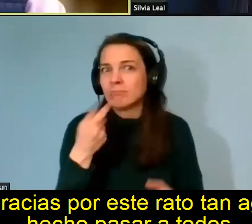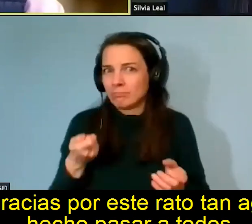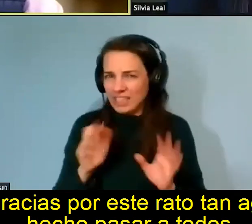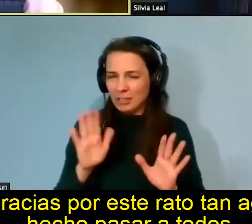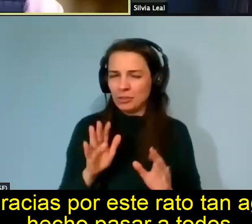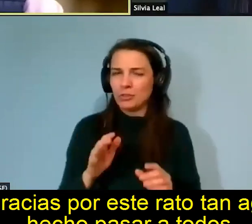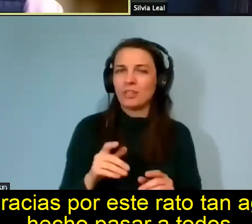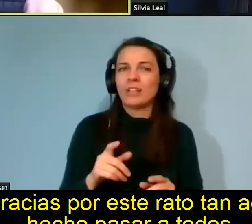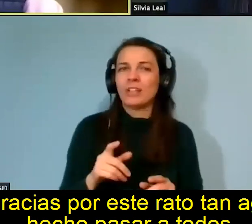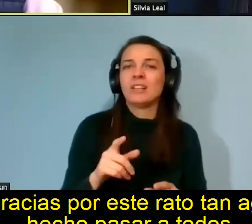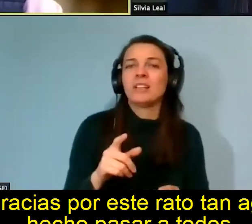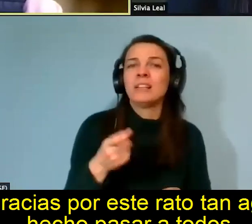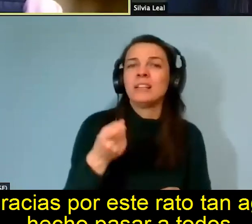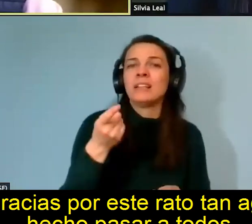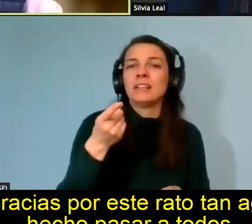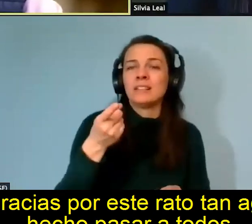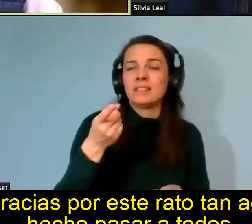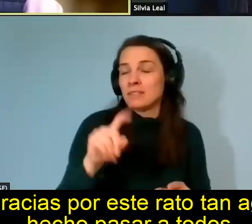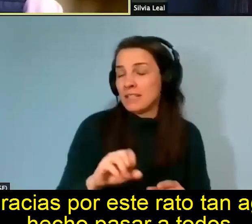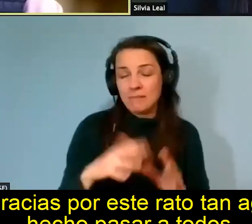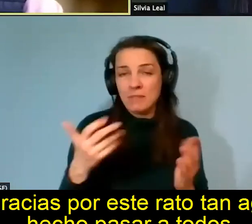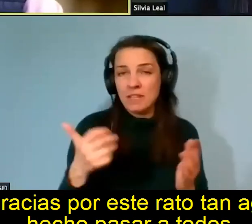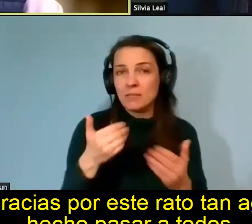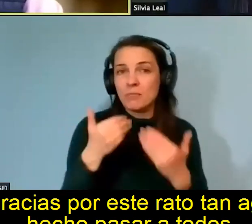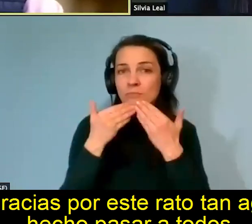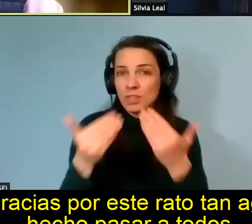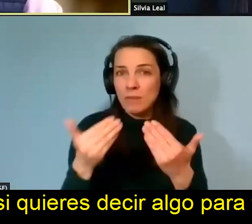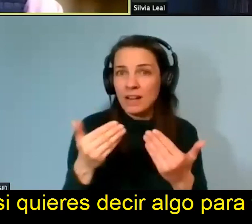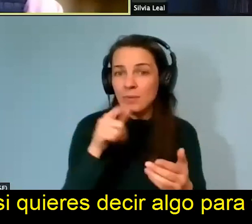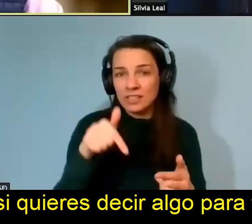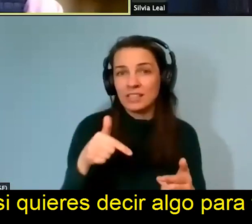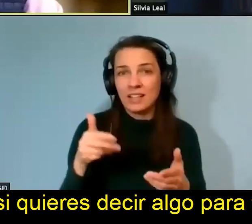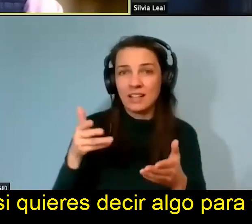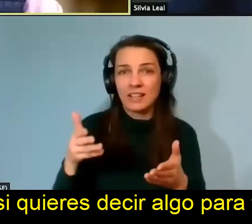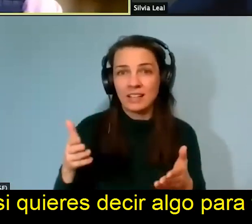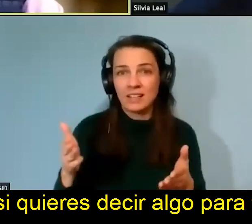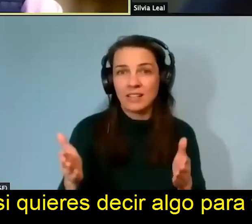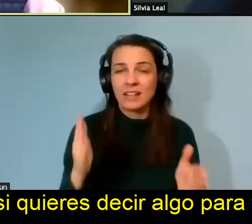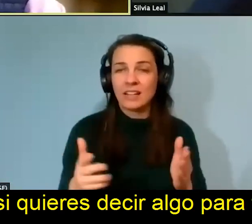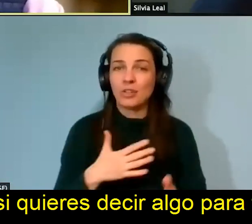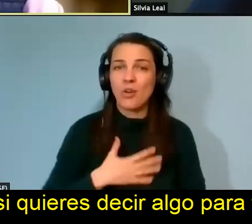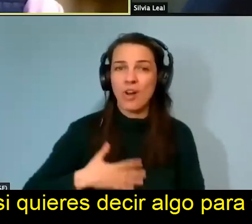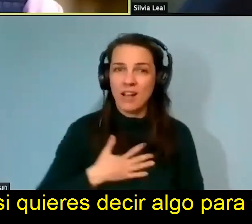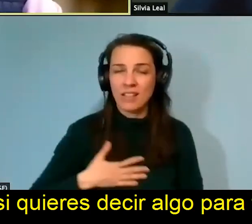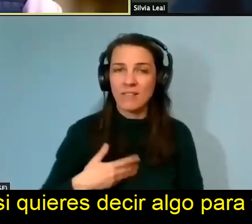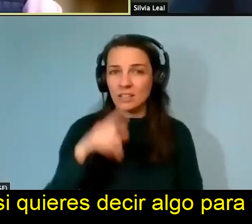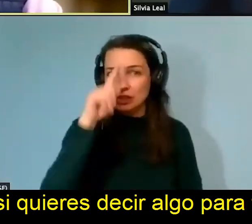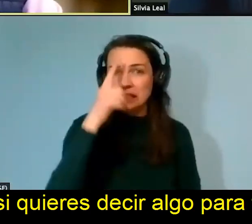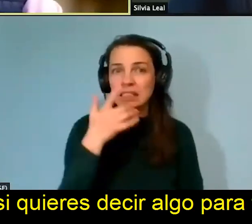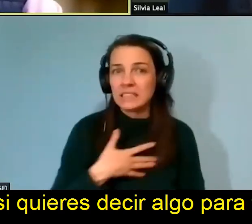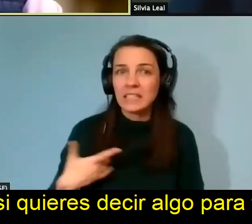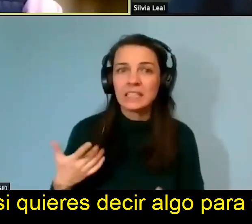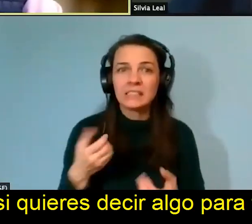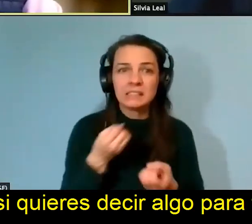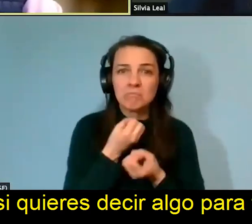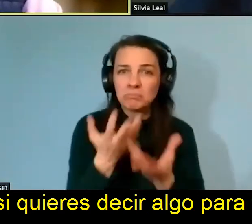Silvia, muchísimas gracias por este rato tan agradable que nos has hecho pasar a todos. No sé si quieres decir algo